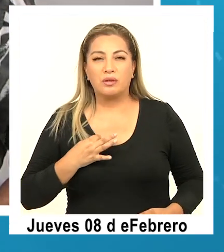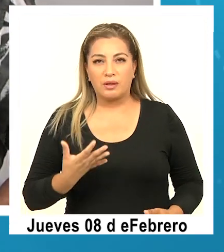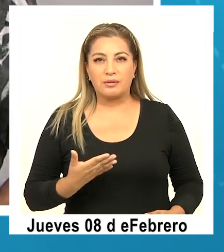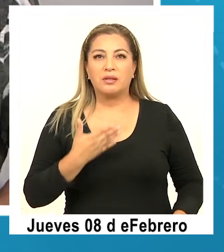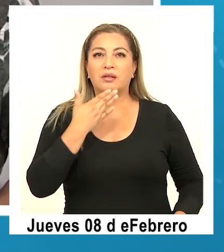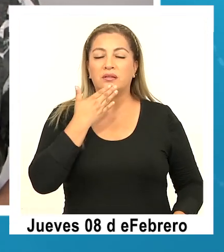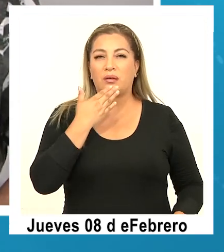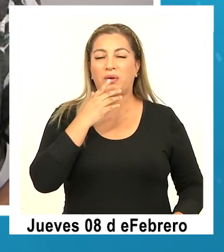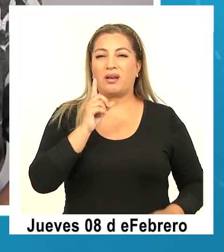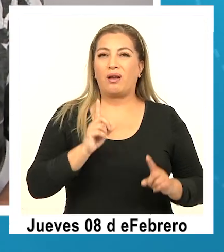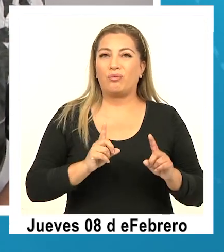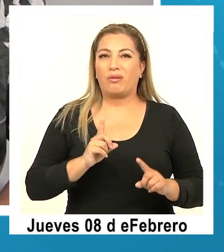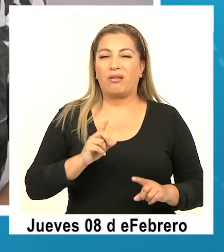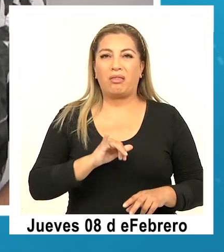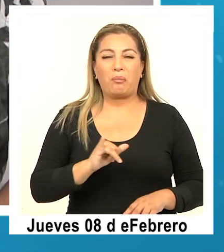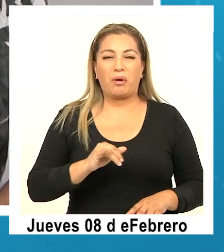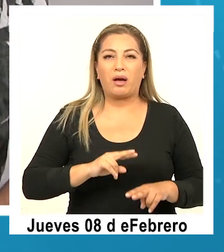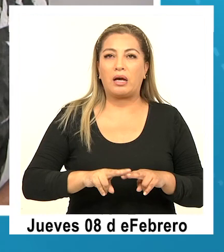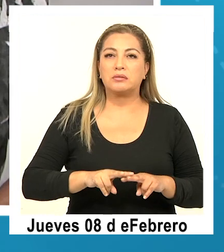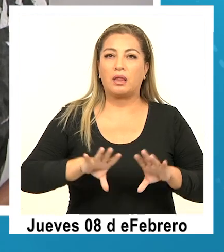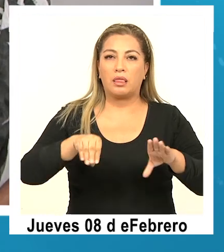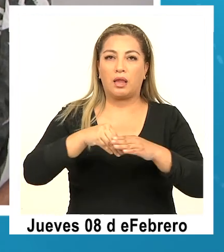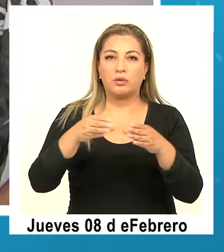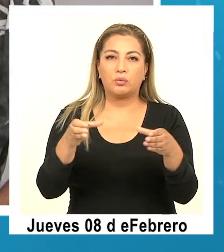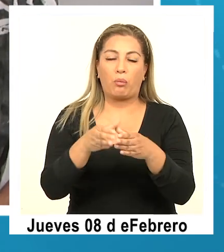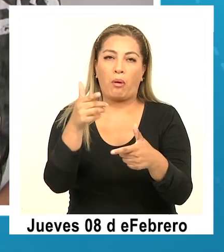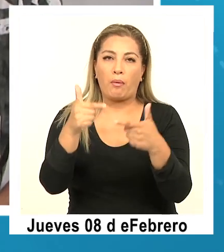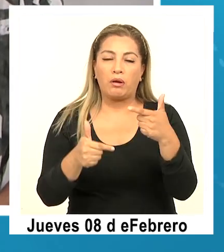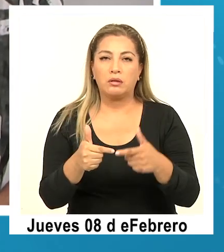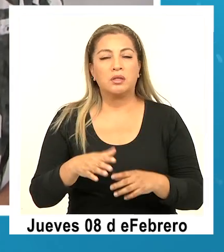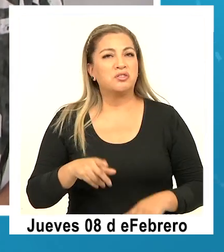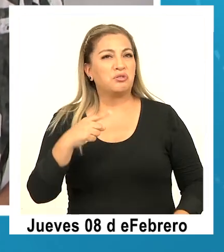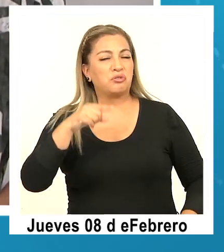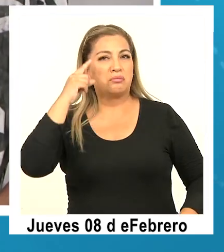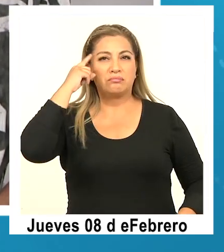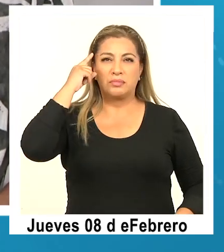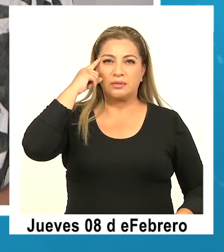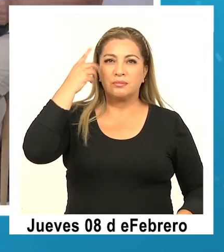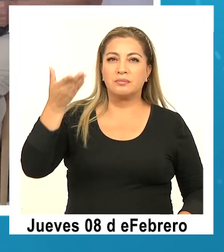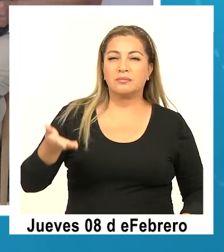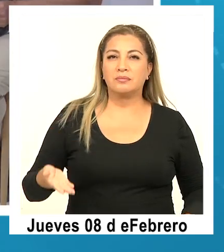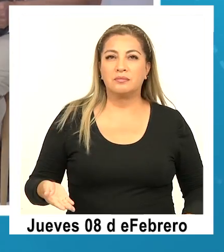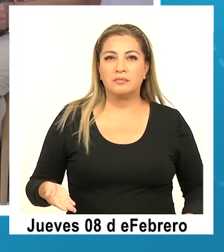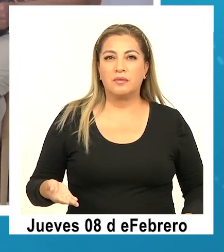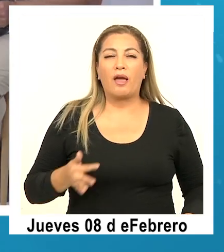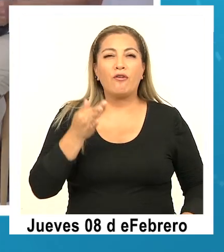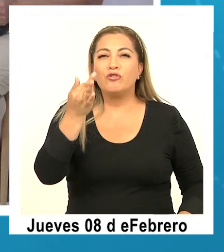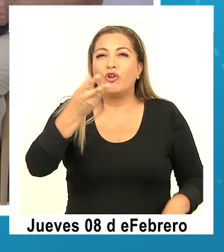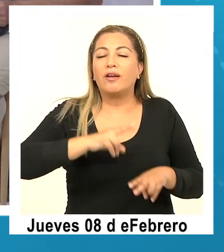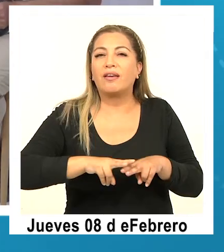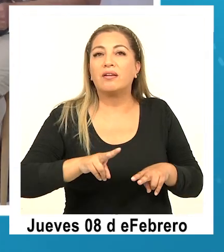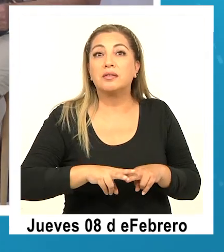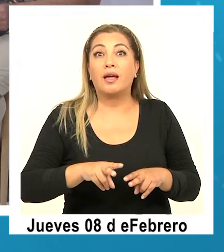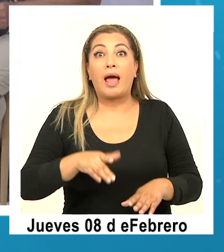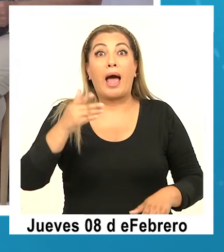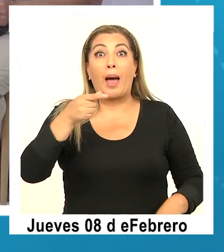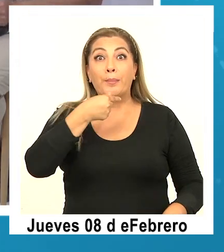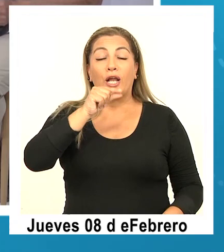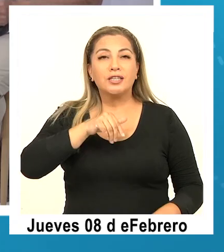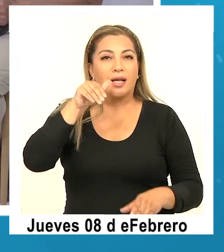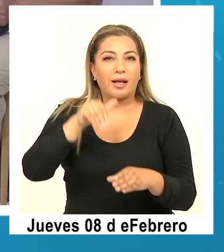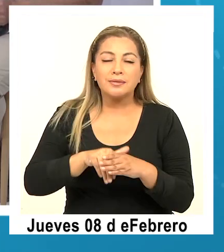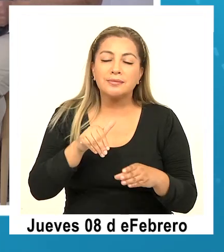realmente se obtiene finalmente en la política, porque claro, todo el mundo está pensando en en lo que viene, digamos, ¿cierto? Las elecciones